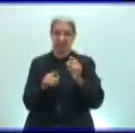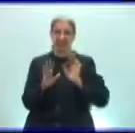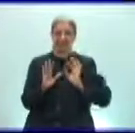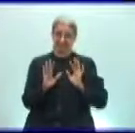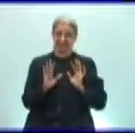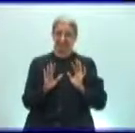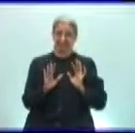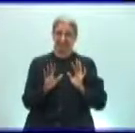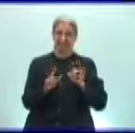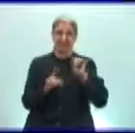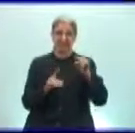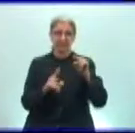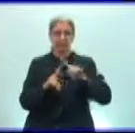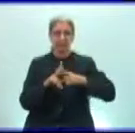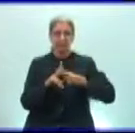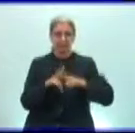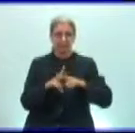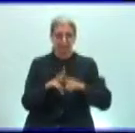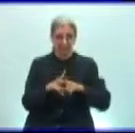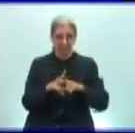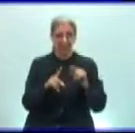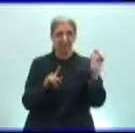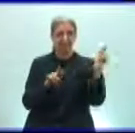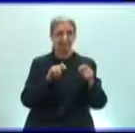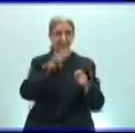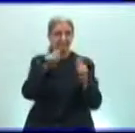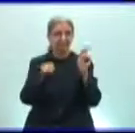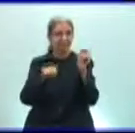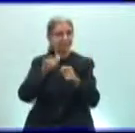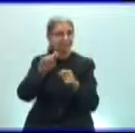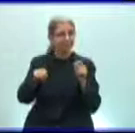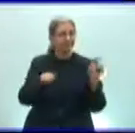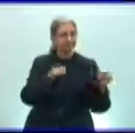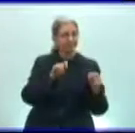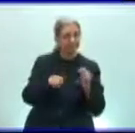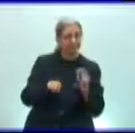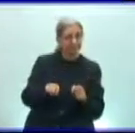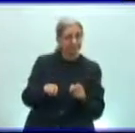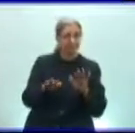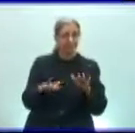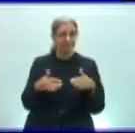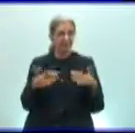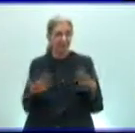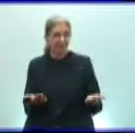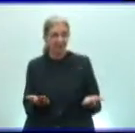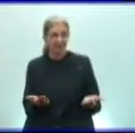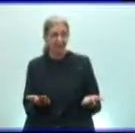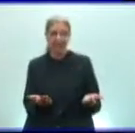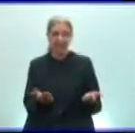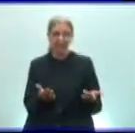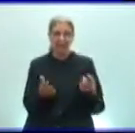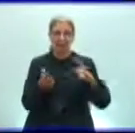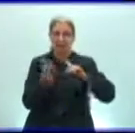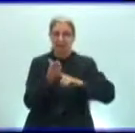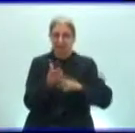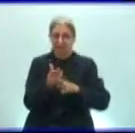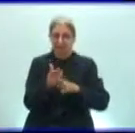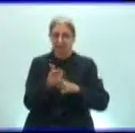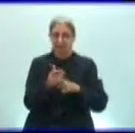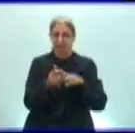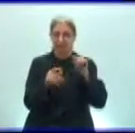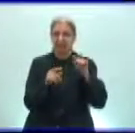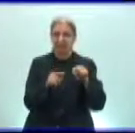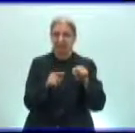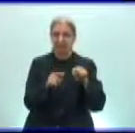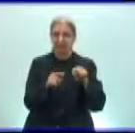Resuelvo. Voy aquí a reducir términos semejantes. Aquí lo que resolvimos fue la multiplicación. ¿Y que